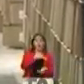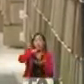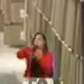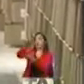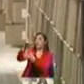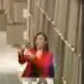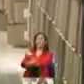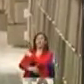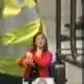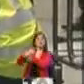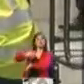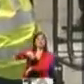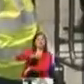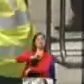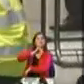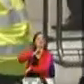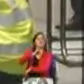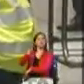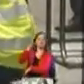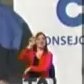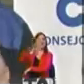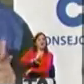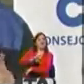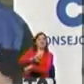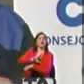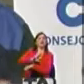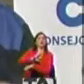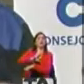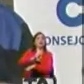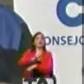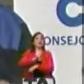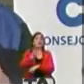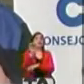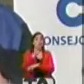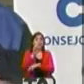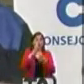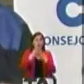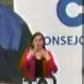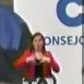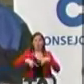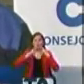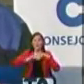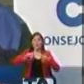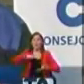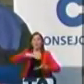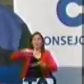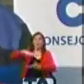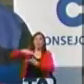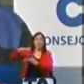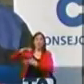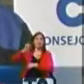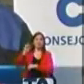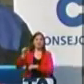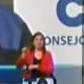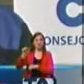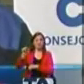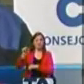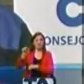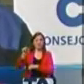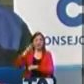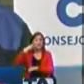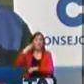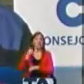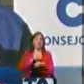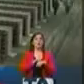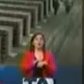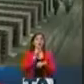nivel nacional comenzará el 23 de enero con la Amazonía. Luego tenemos como la siguiente prioridad Guayas, Santa Elena, hasta el